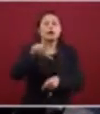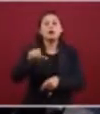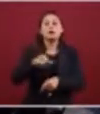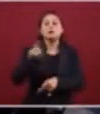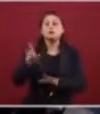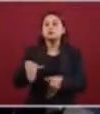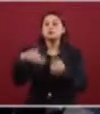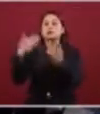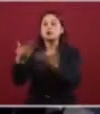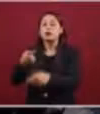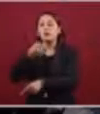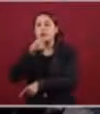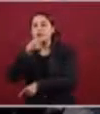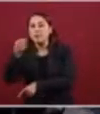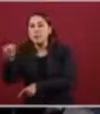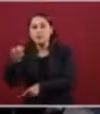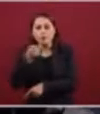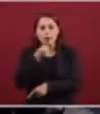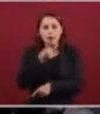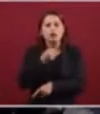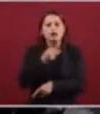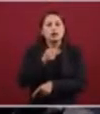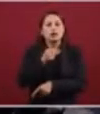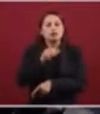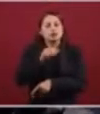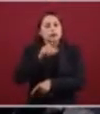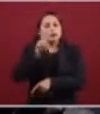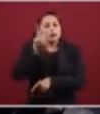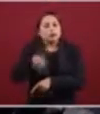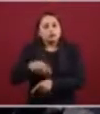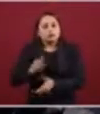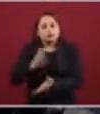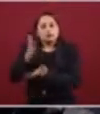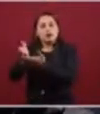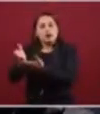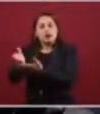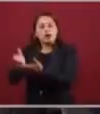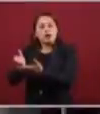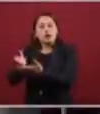la Comisión Nacional de Derechos Humanos, porque